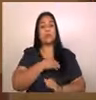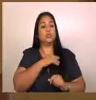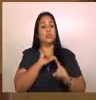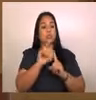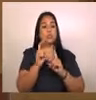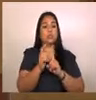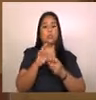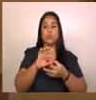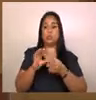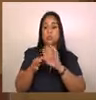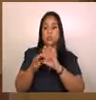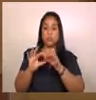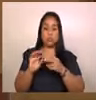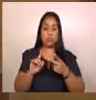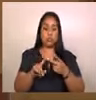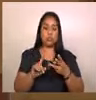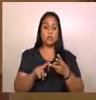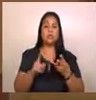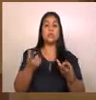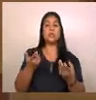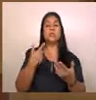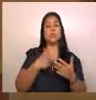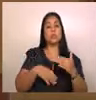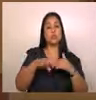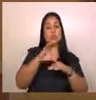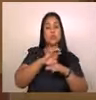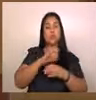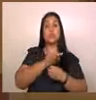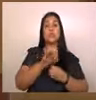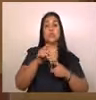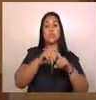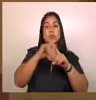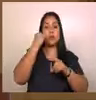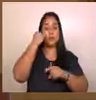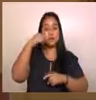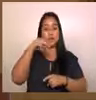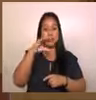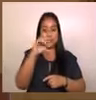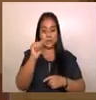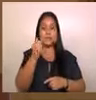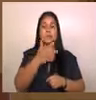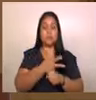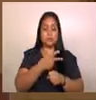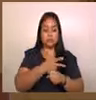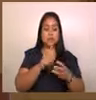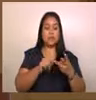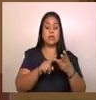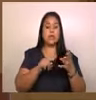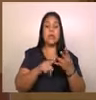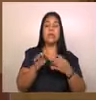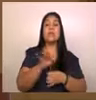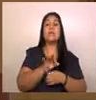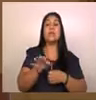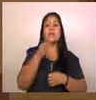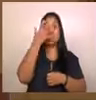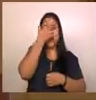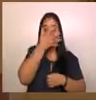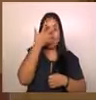Consejo Coordinador de Pueblos Xinca de Guatemala y de personas del pueblo garífuna que